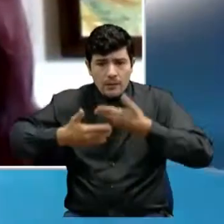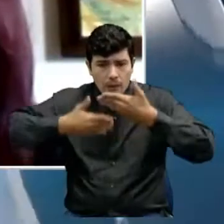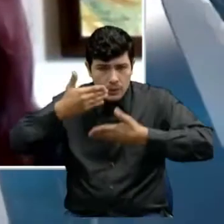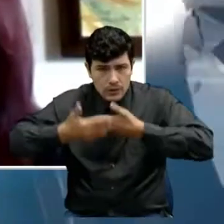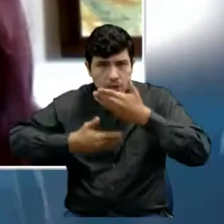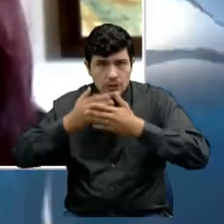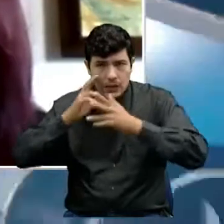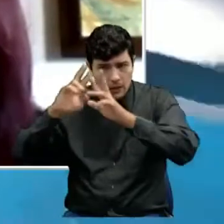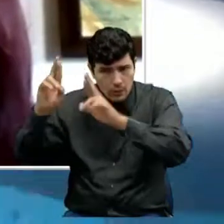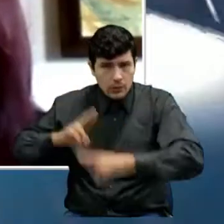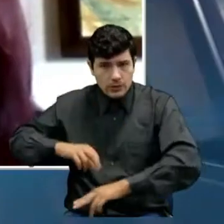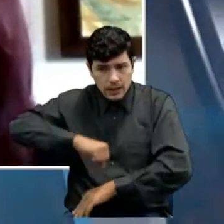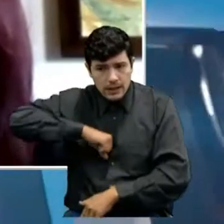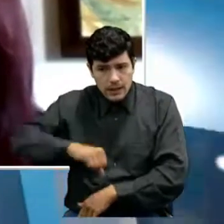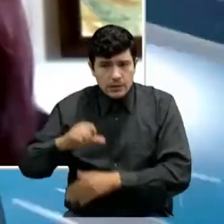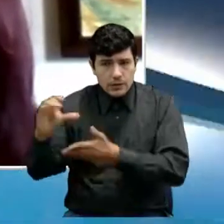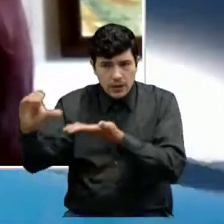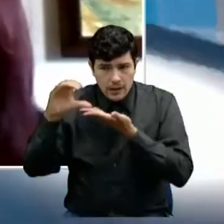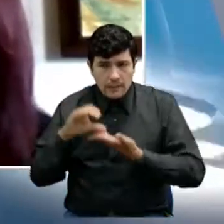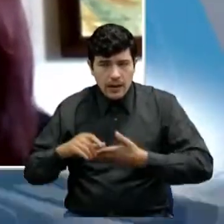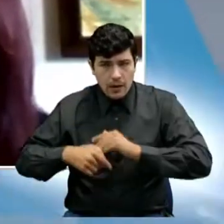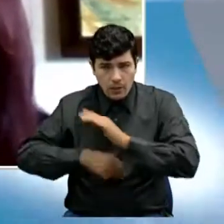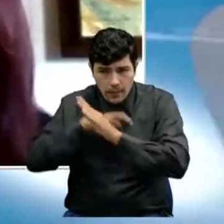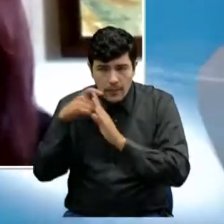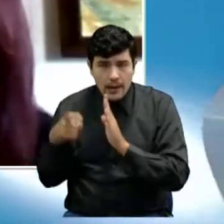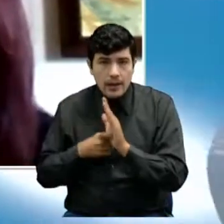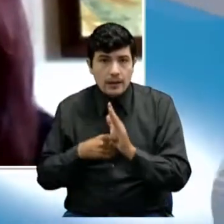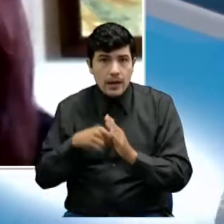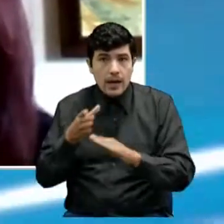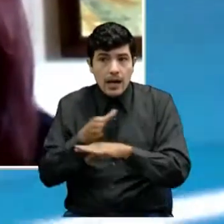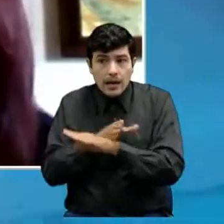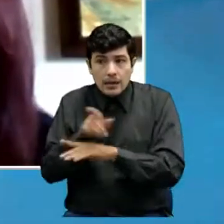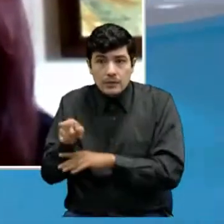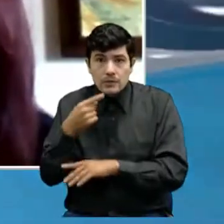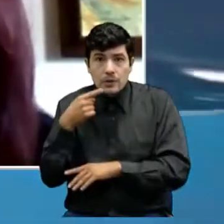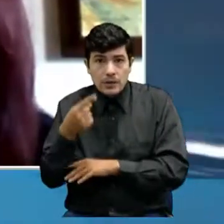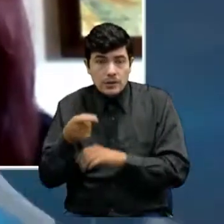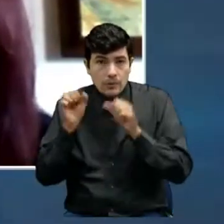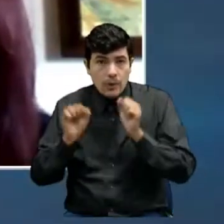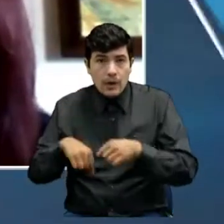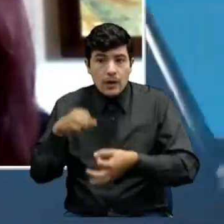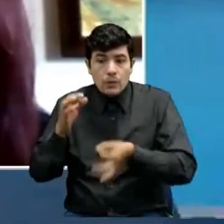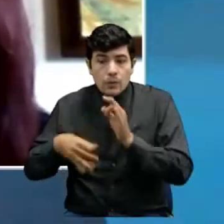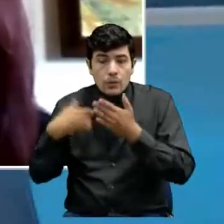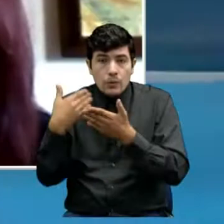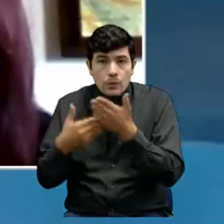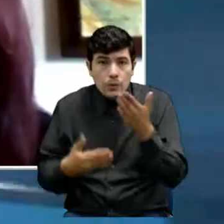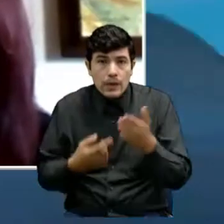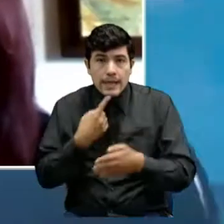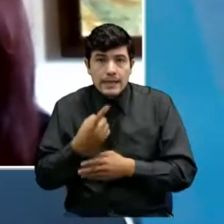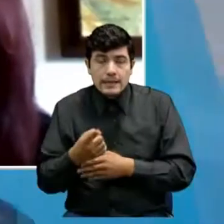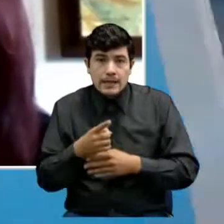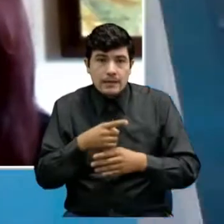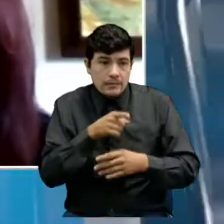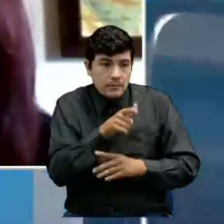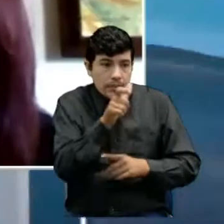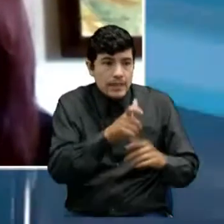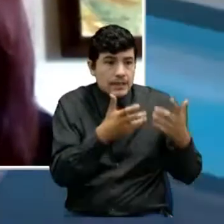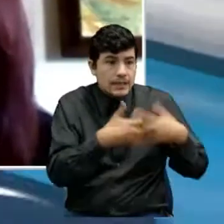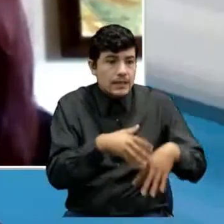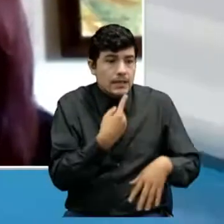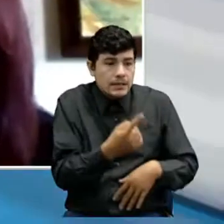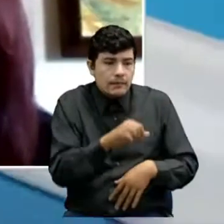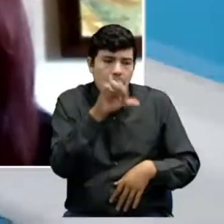hacer valer este derecho, que como lo dice nuestro televidente, se justifica en los bajos ingresos o las